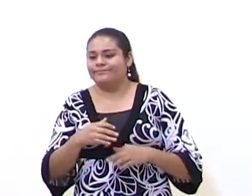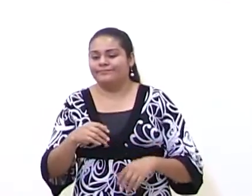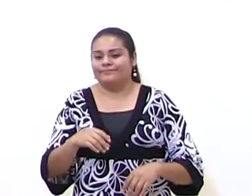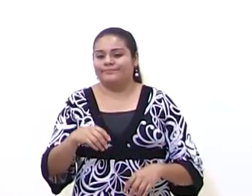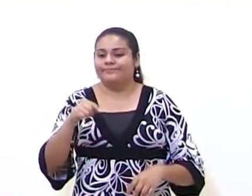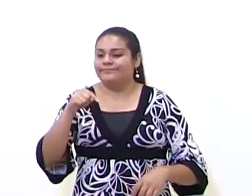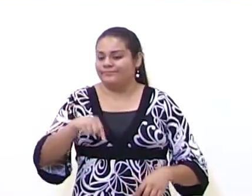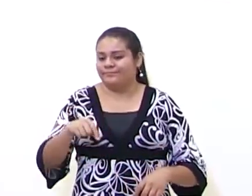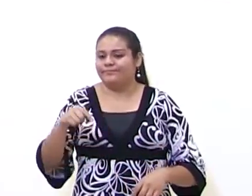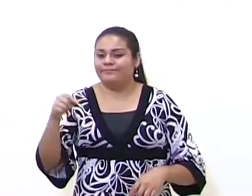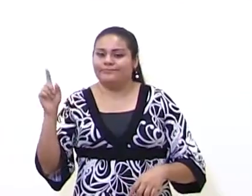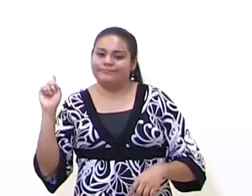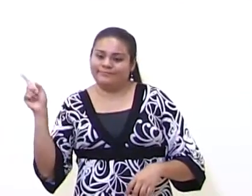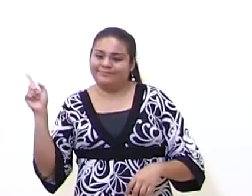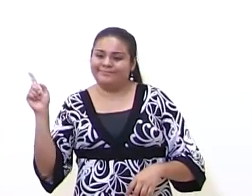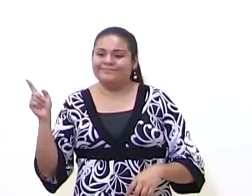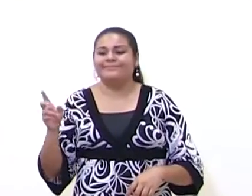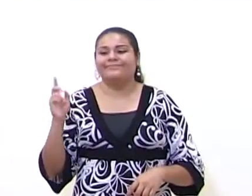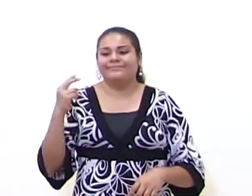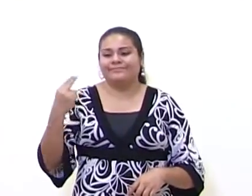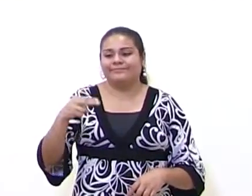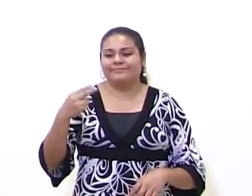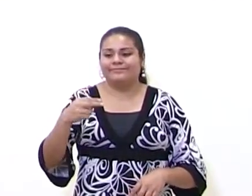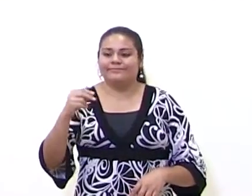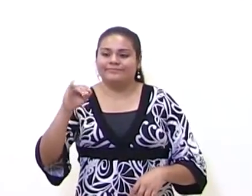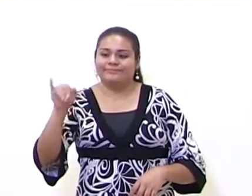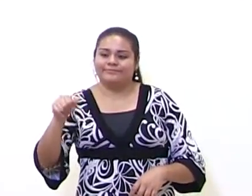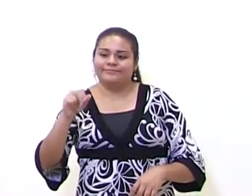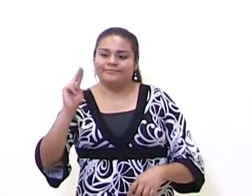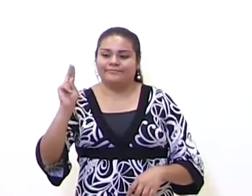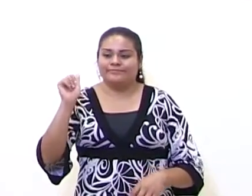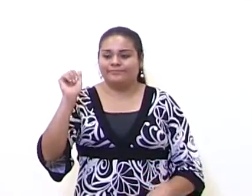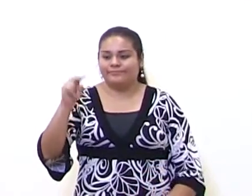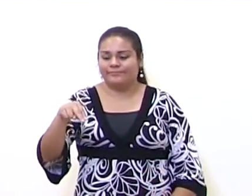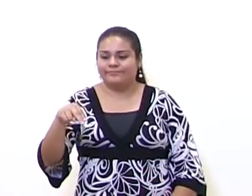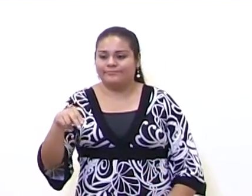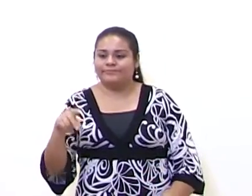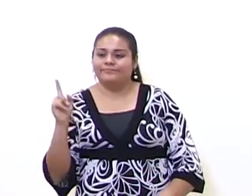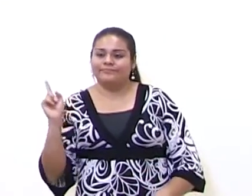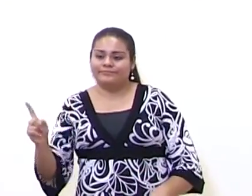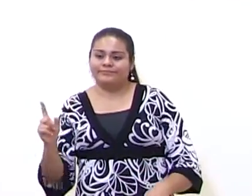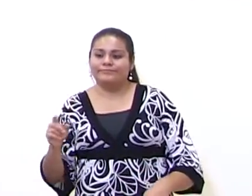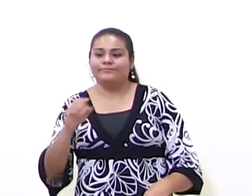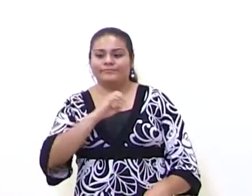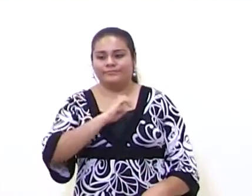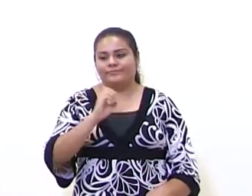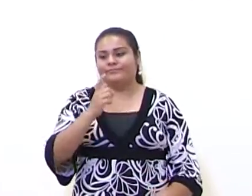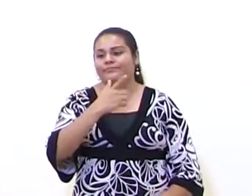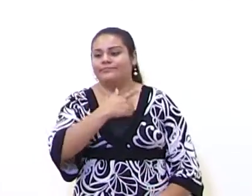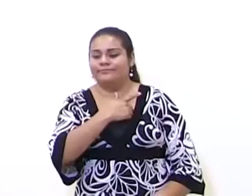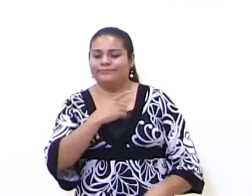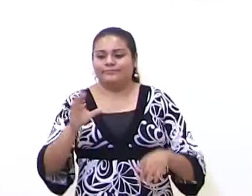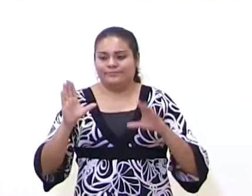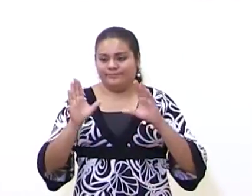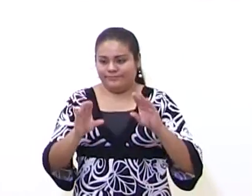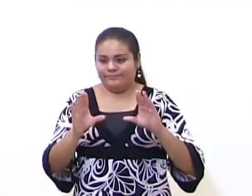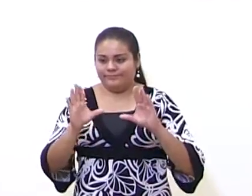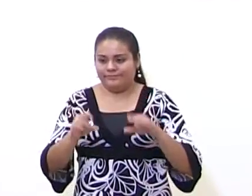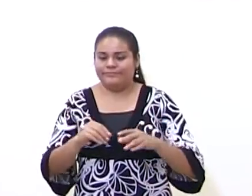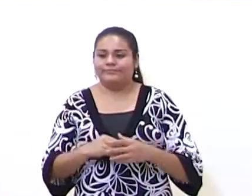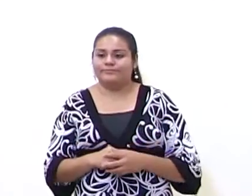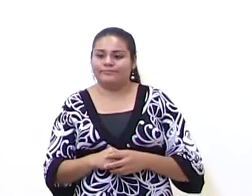López Cruz y soy el facilitador de la materia de español. Te invitamos a participar